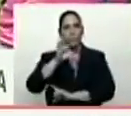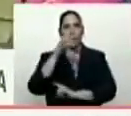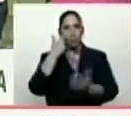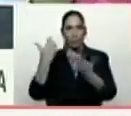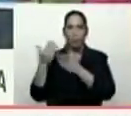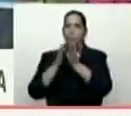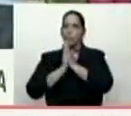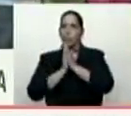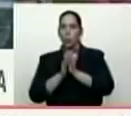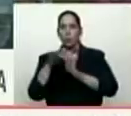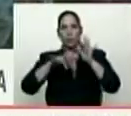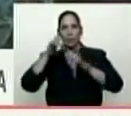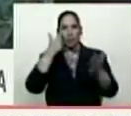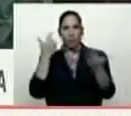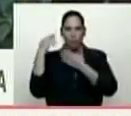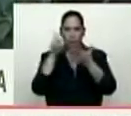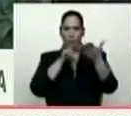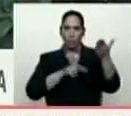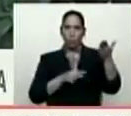por favor.